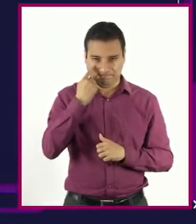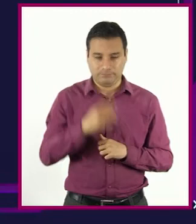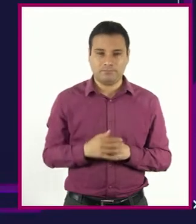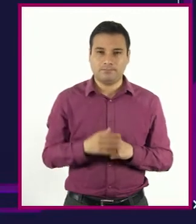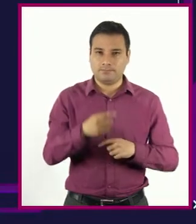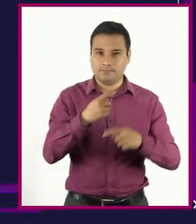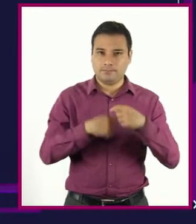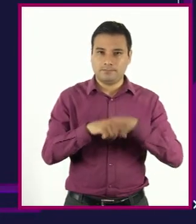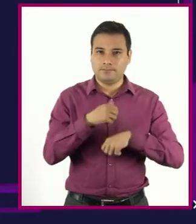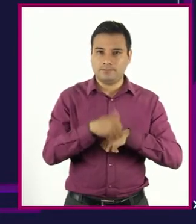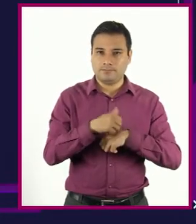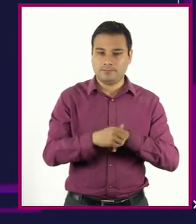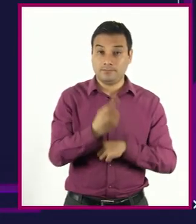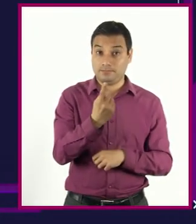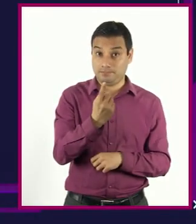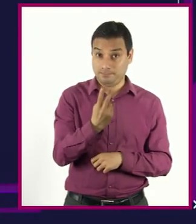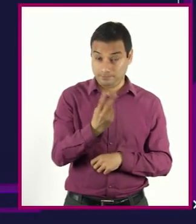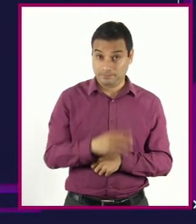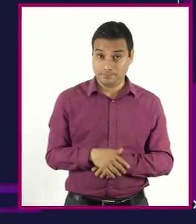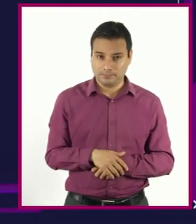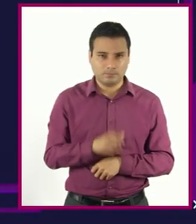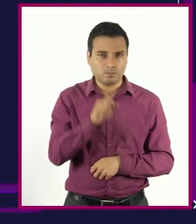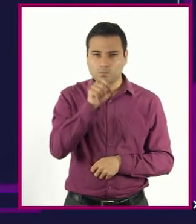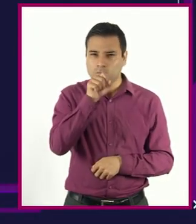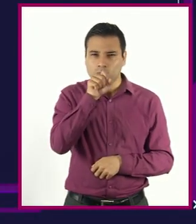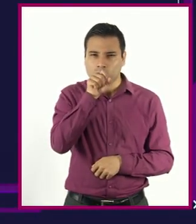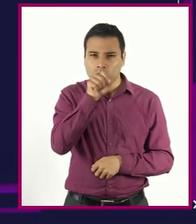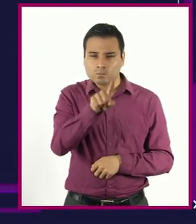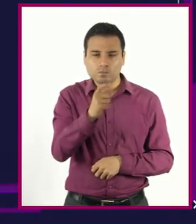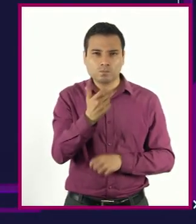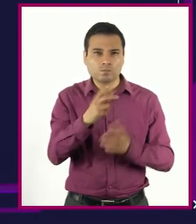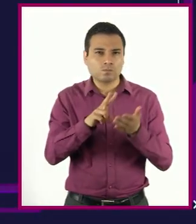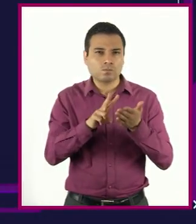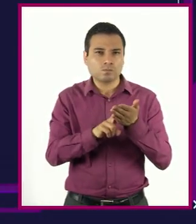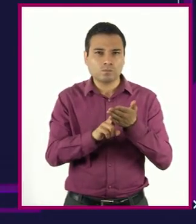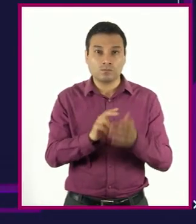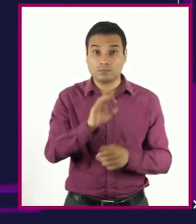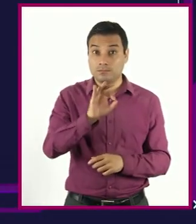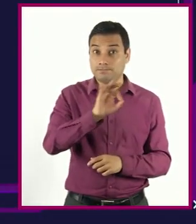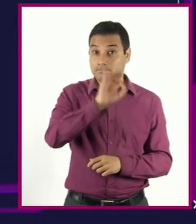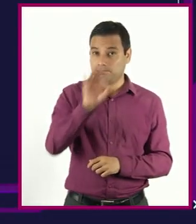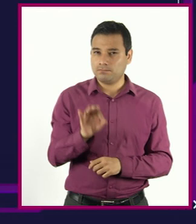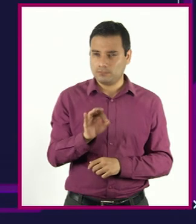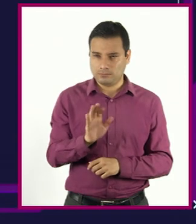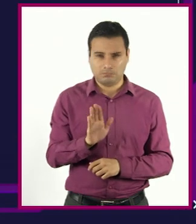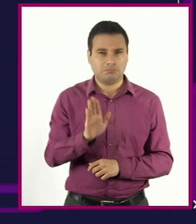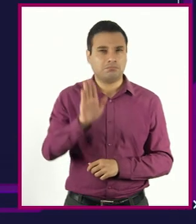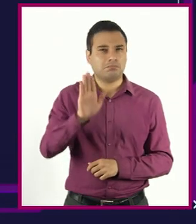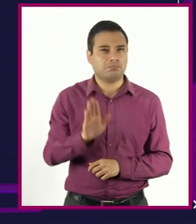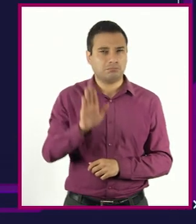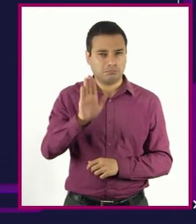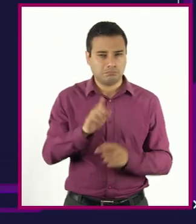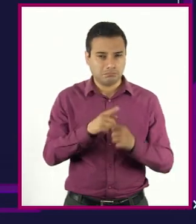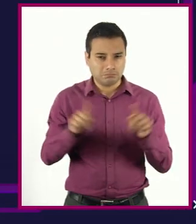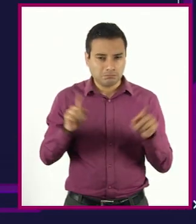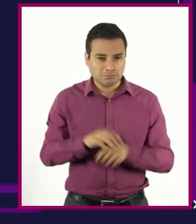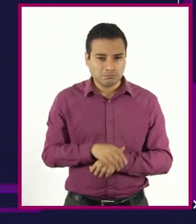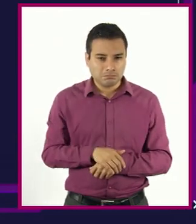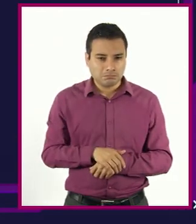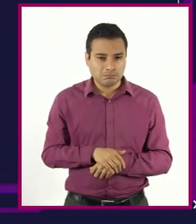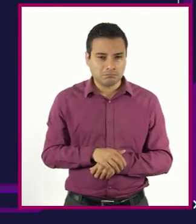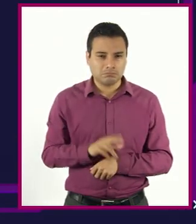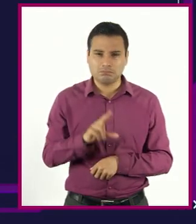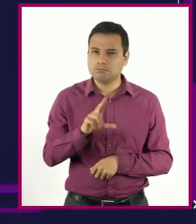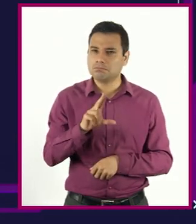número 1 y 2, ofrecen el mismo precio con dos ofertas que parecen distintas, pero que al final